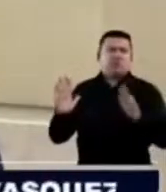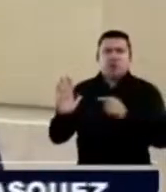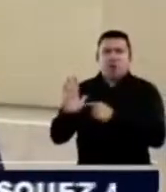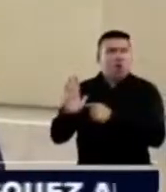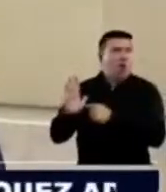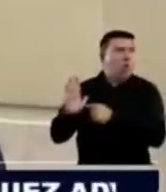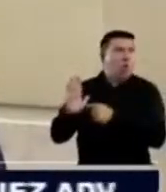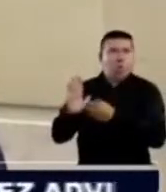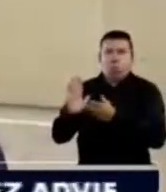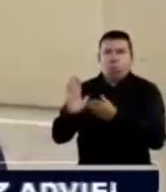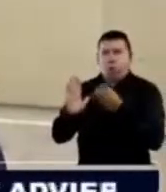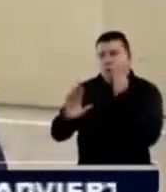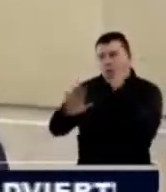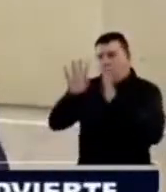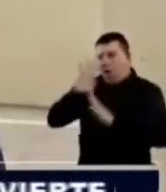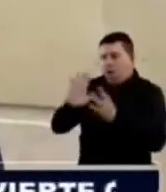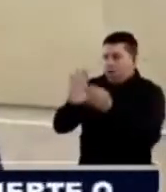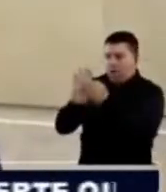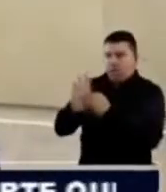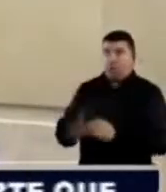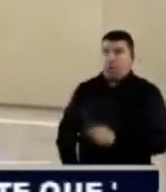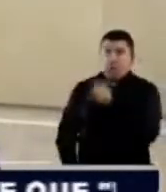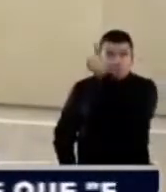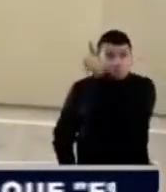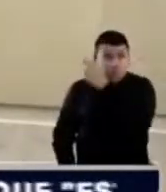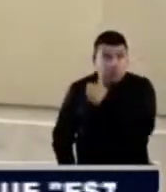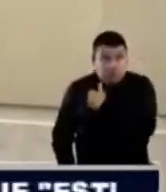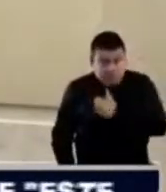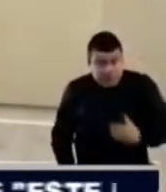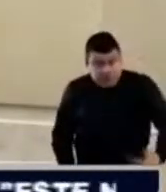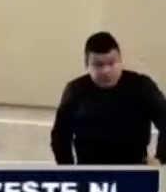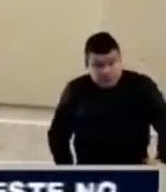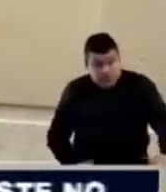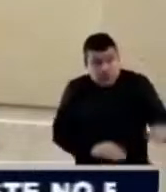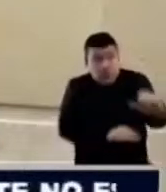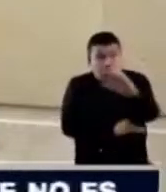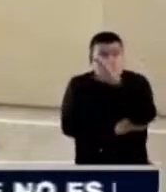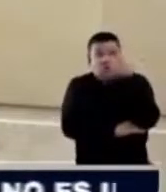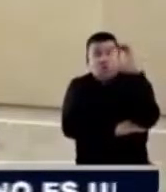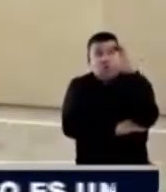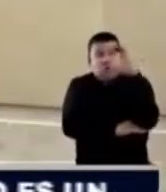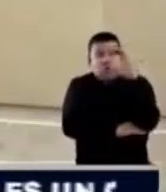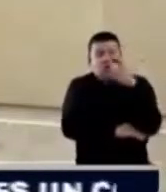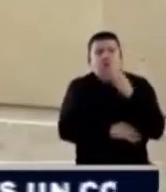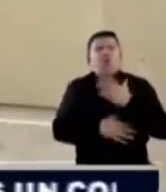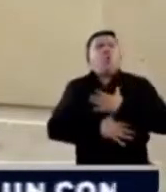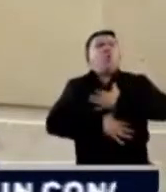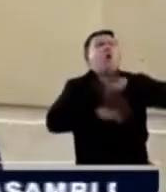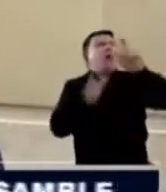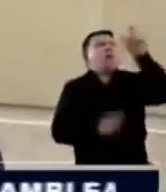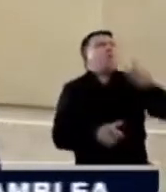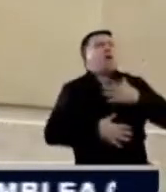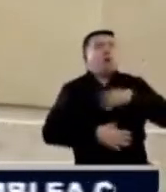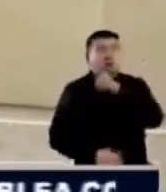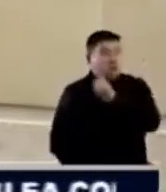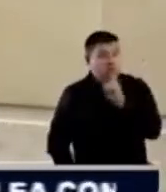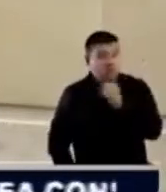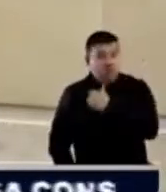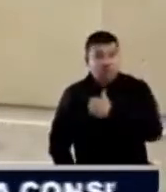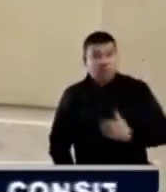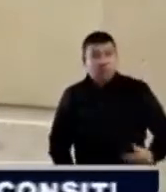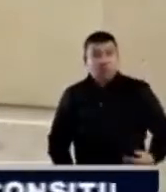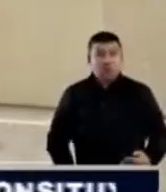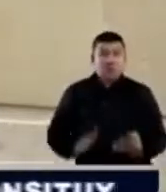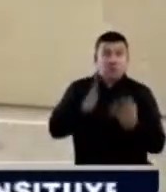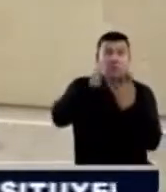qué es lo que ese articulado debe quedar y qué no debe quedar. Pero lo que hoy se está pasando es que se está cercenando la